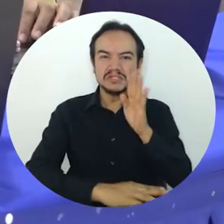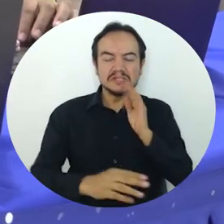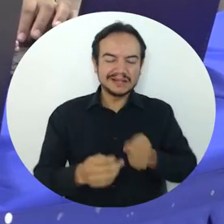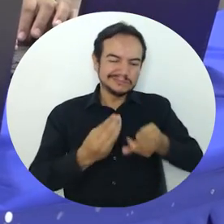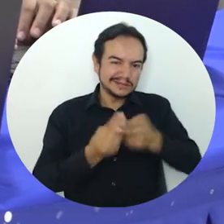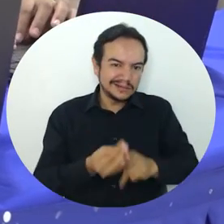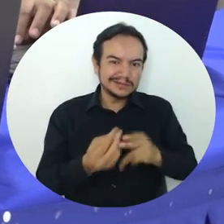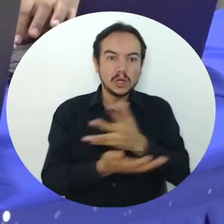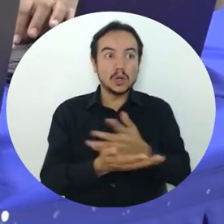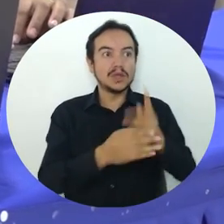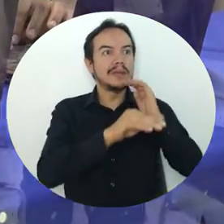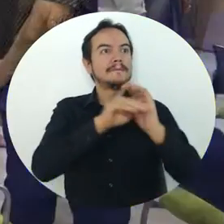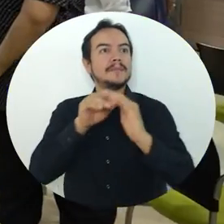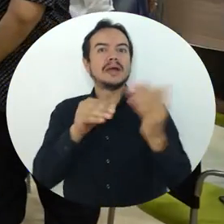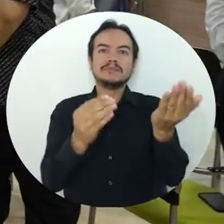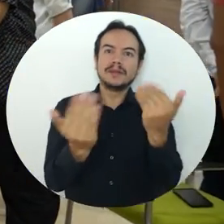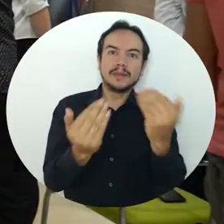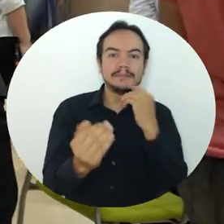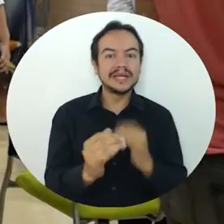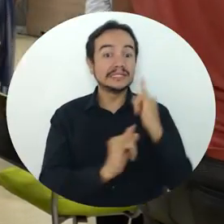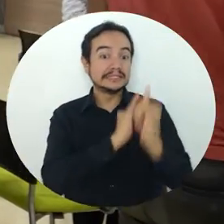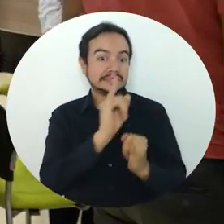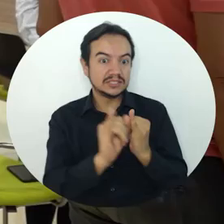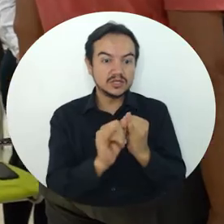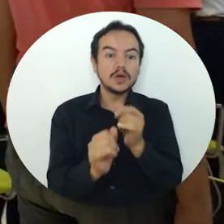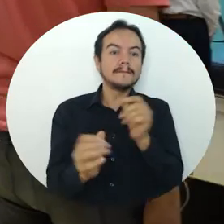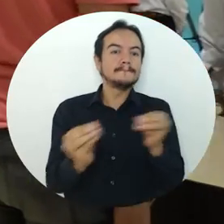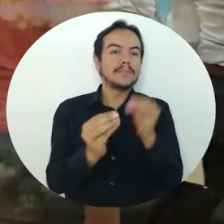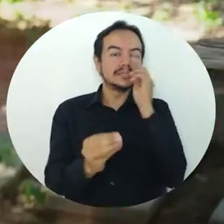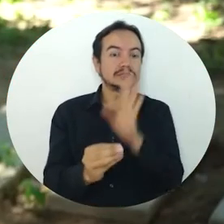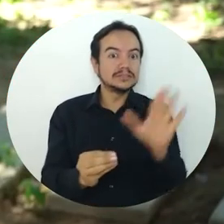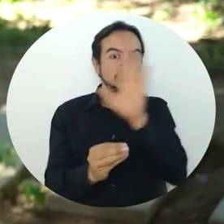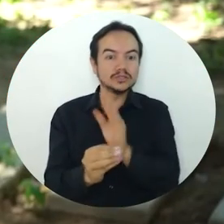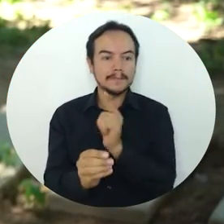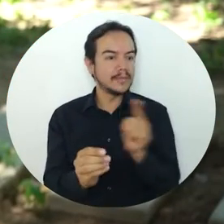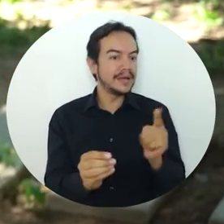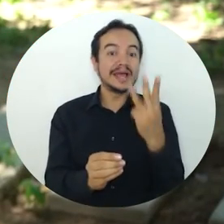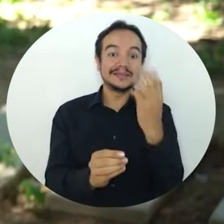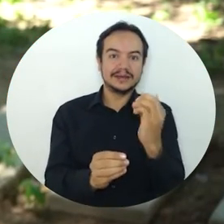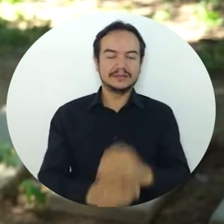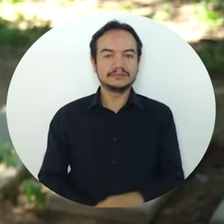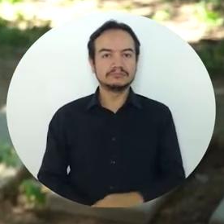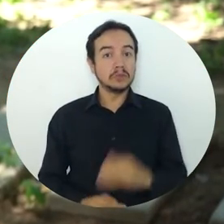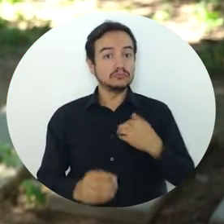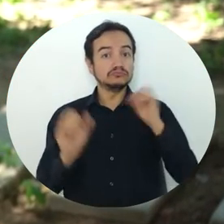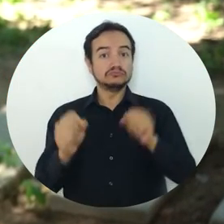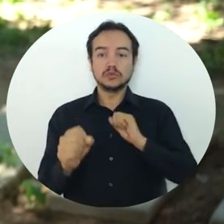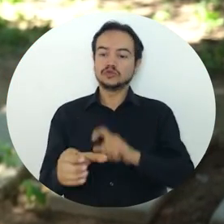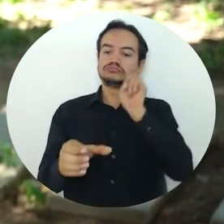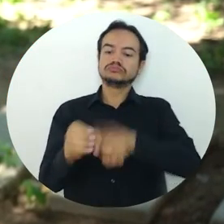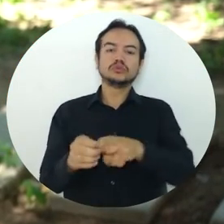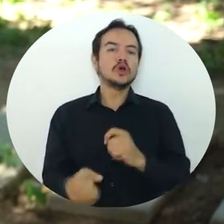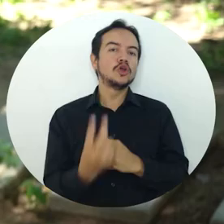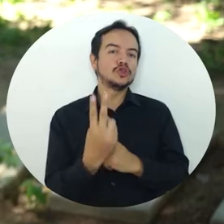conferencias con más de 30 invitados nacionales e internacionales. Puedes participar de dos maneras, no solamente de manera